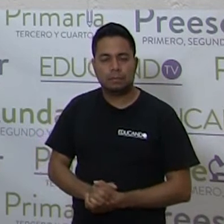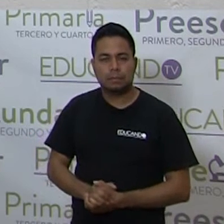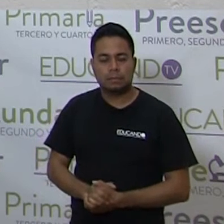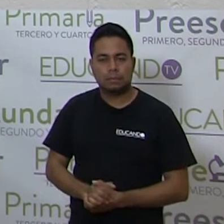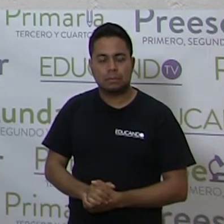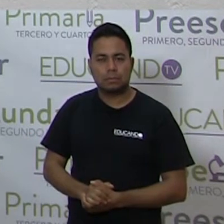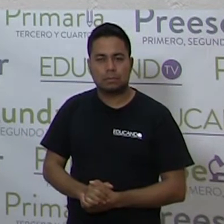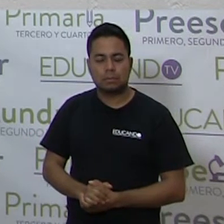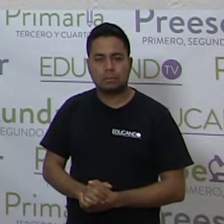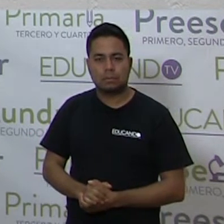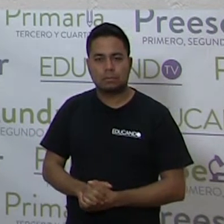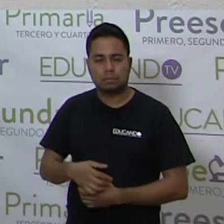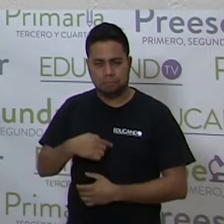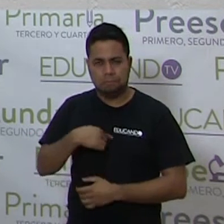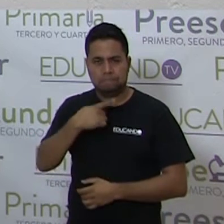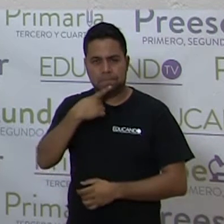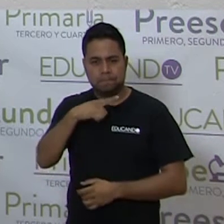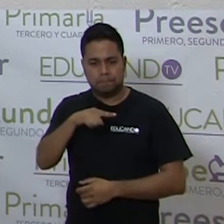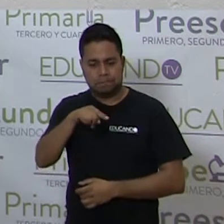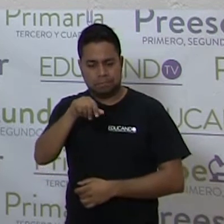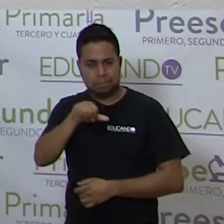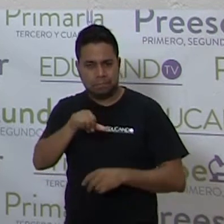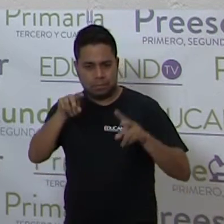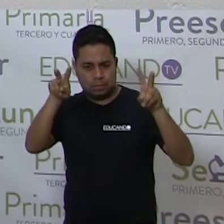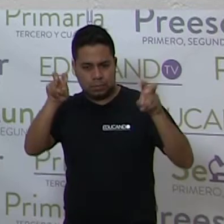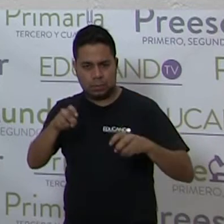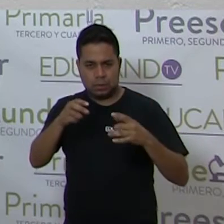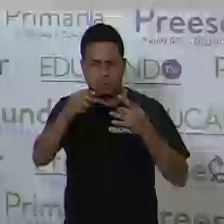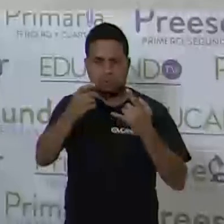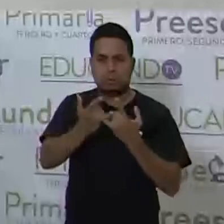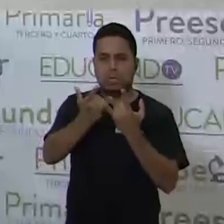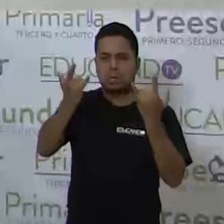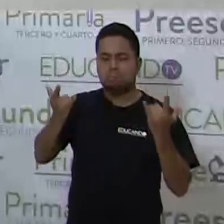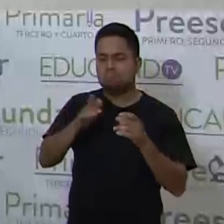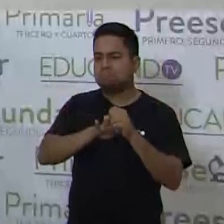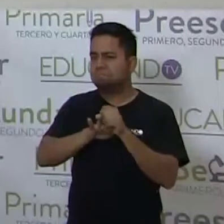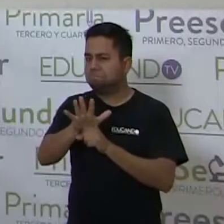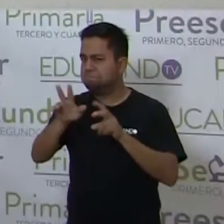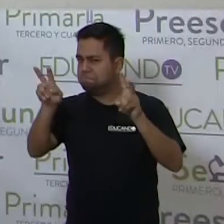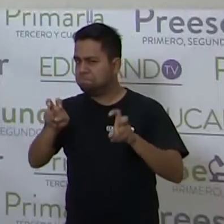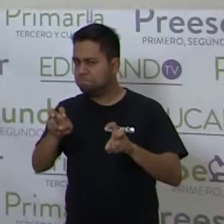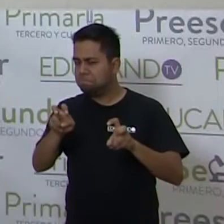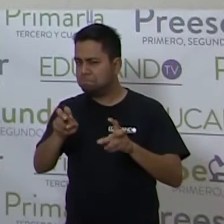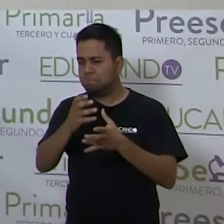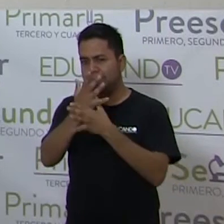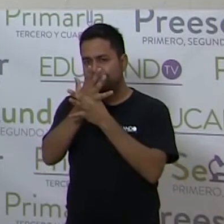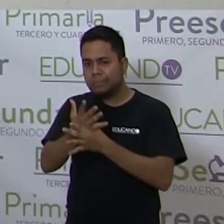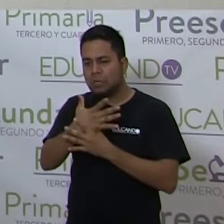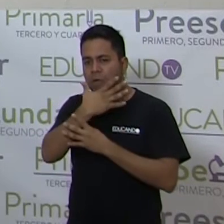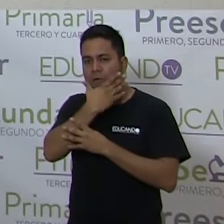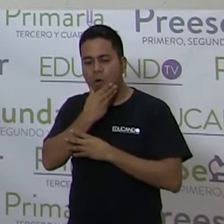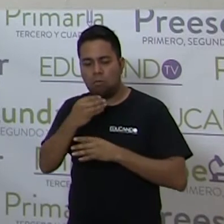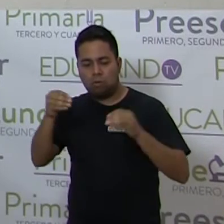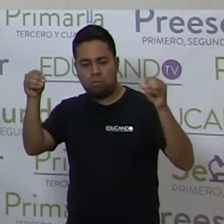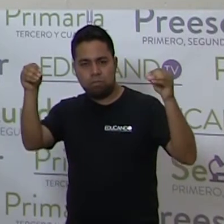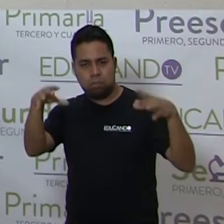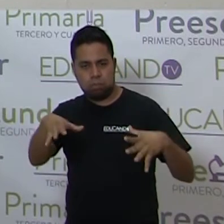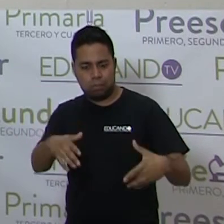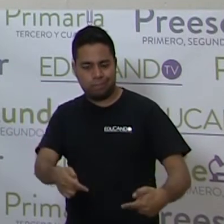Muy bien, como les decía yo, el tema de estos dos mitos es la creación del hombre.